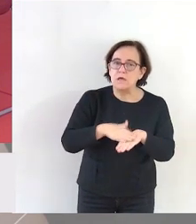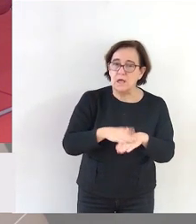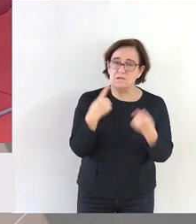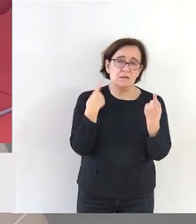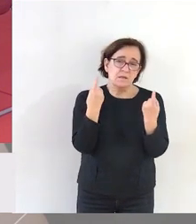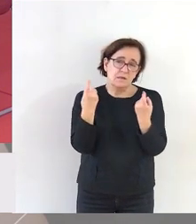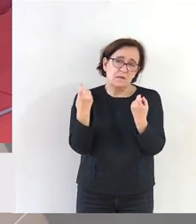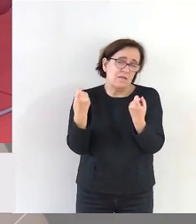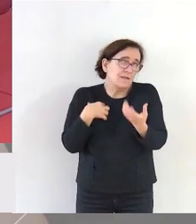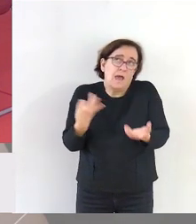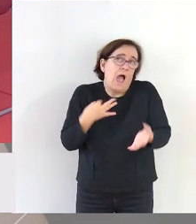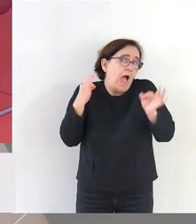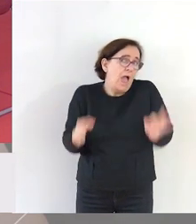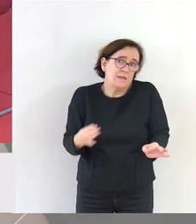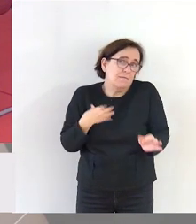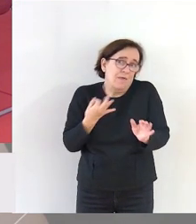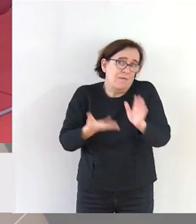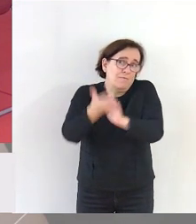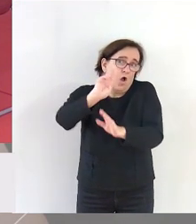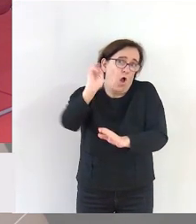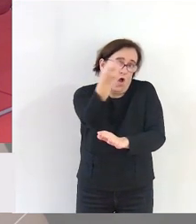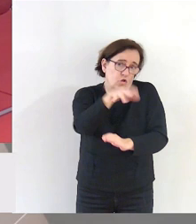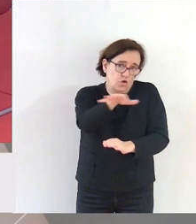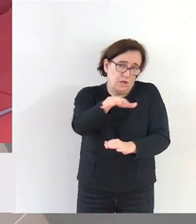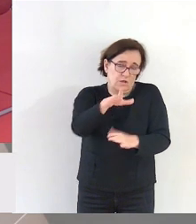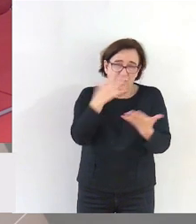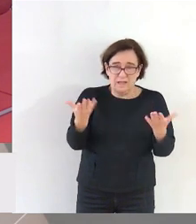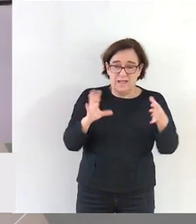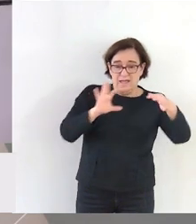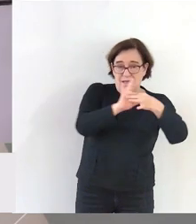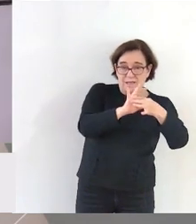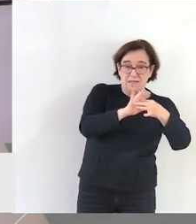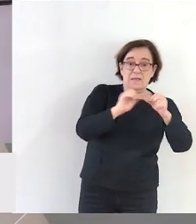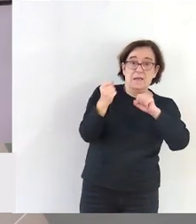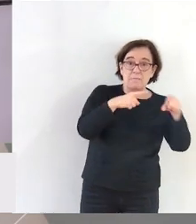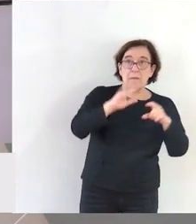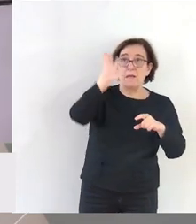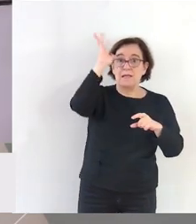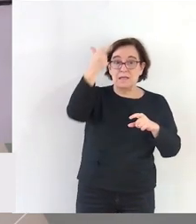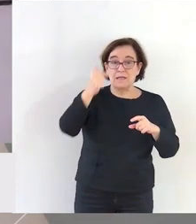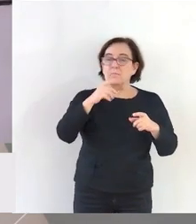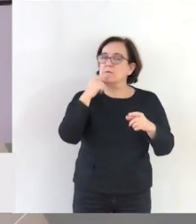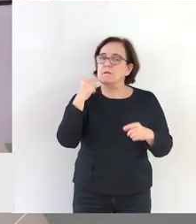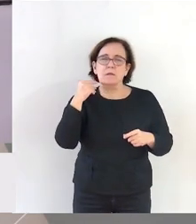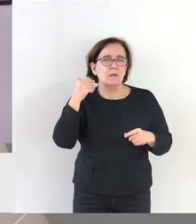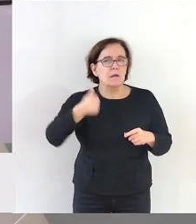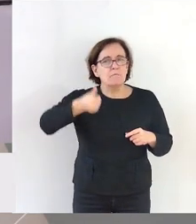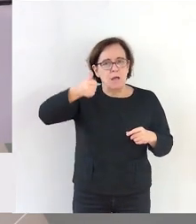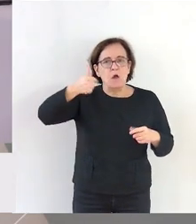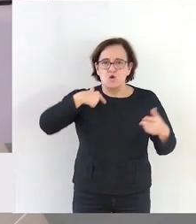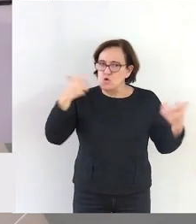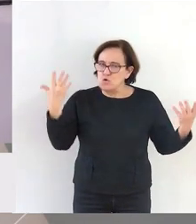necesidad de migrar aquí es donde el nexo entre migración medio ambiente y clima es cada vez más